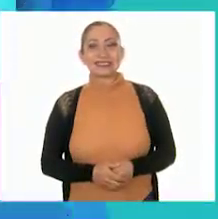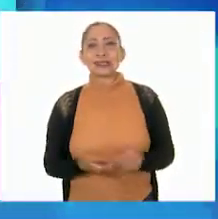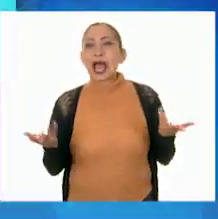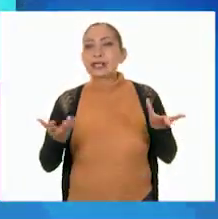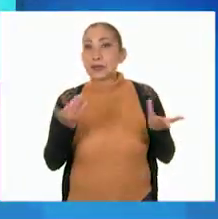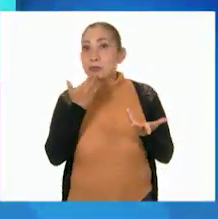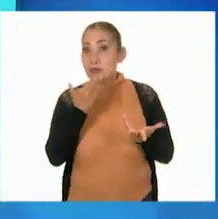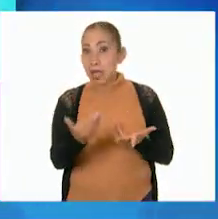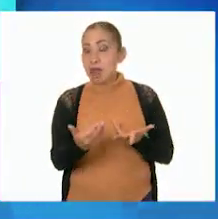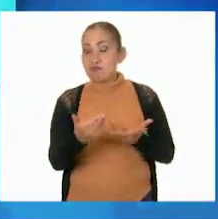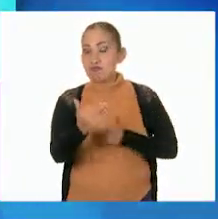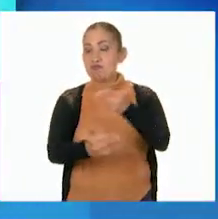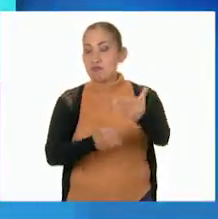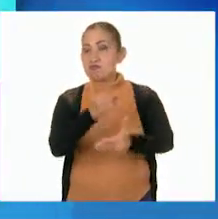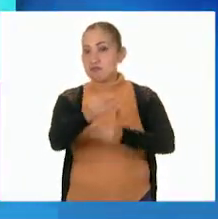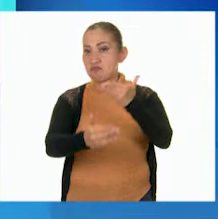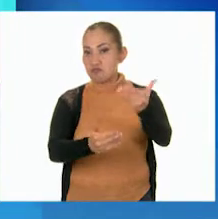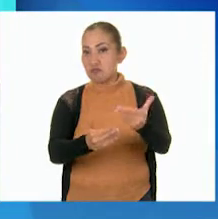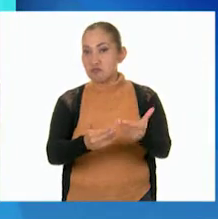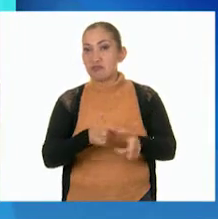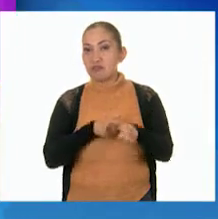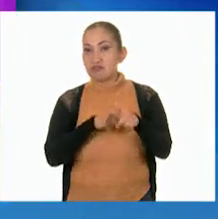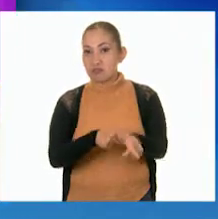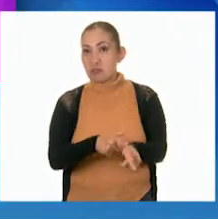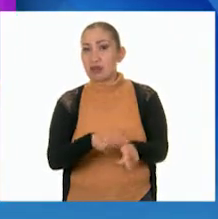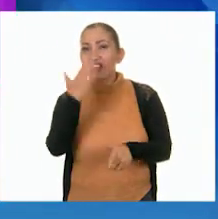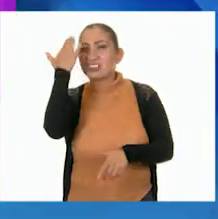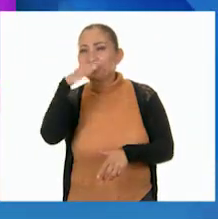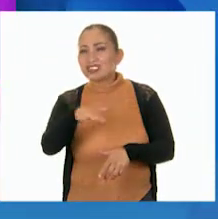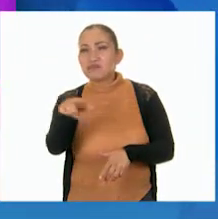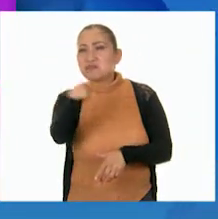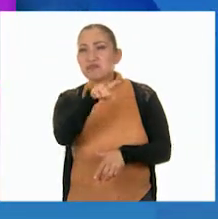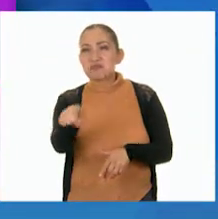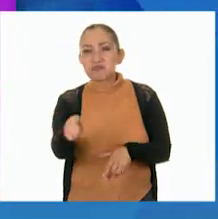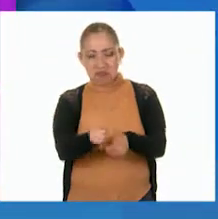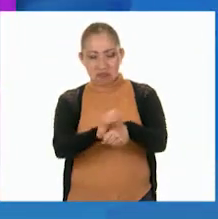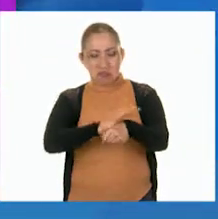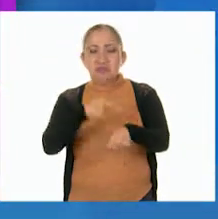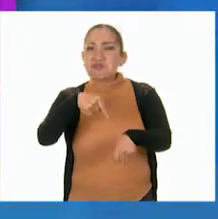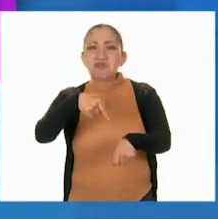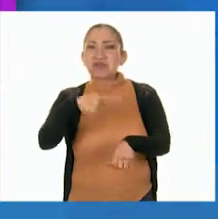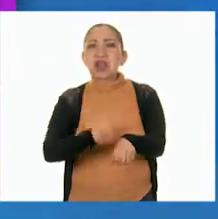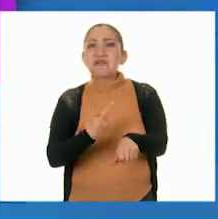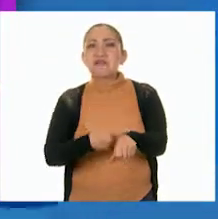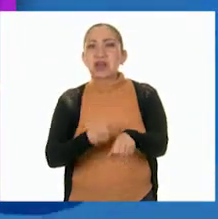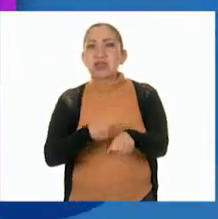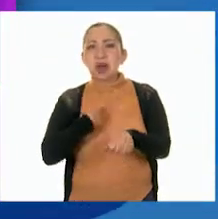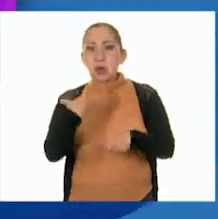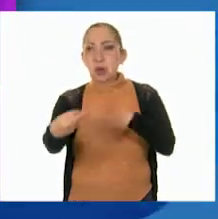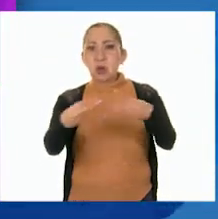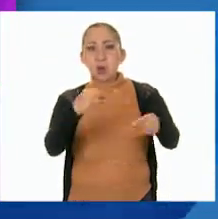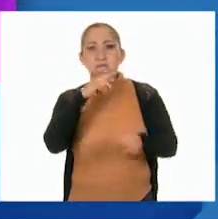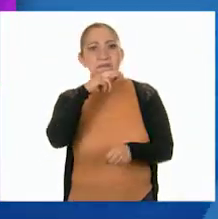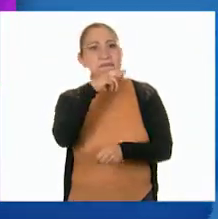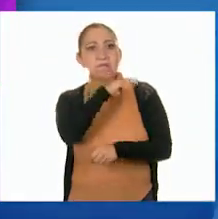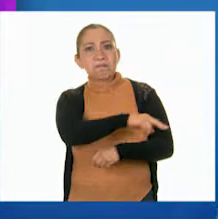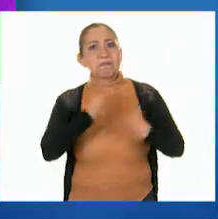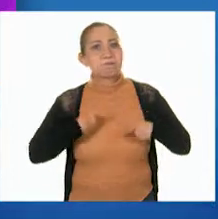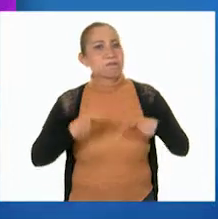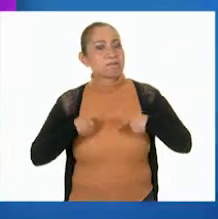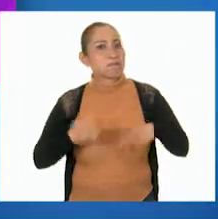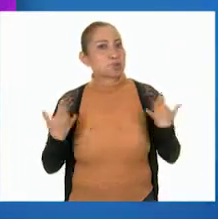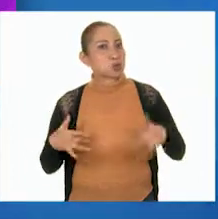Buenas prácticas para seguir adelante. Como todos sabemos, la COVID-19 es una enfermedad que se contagia muy fácilmente entre